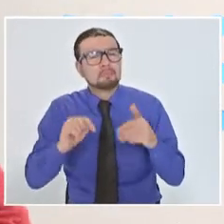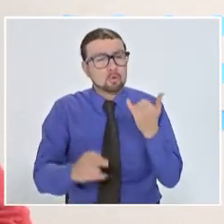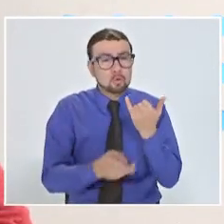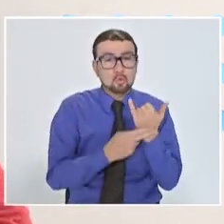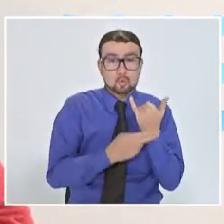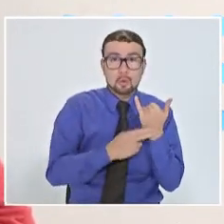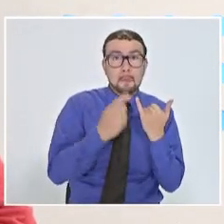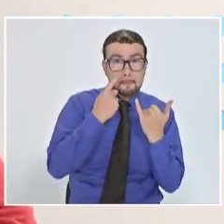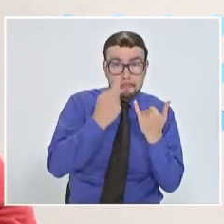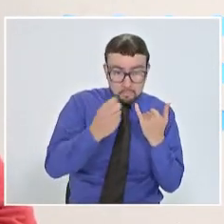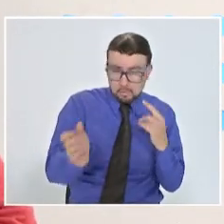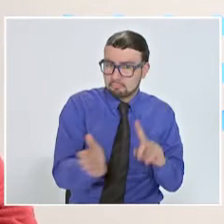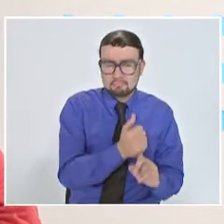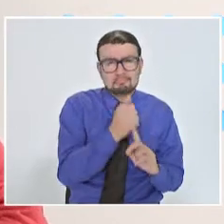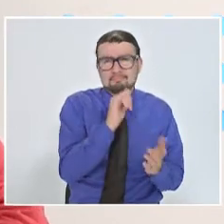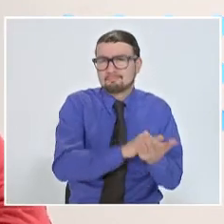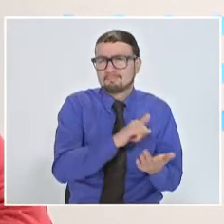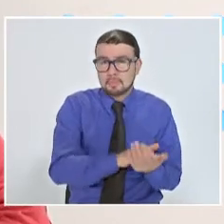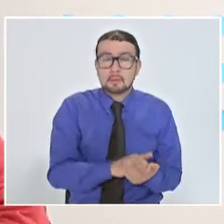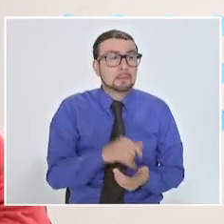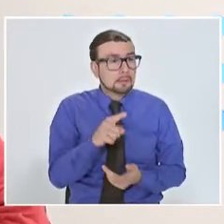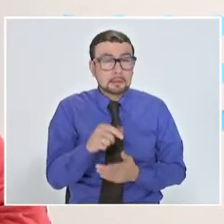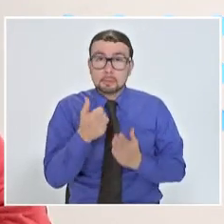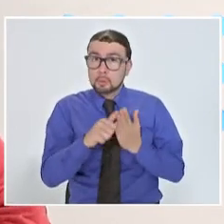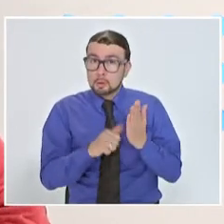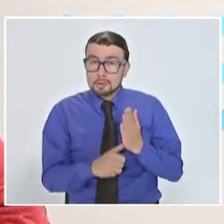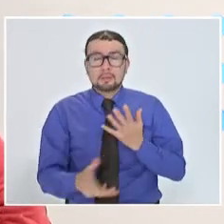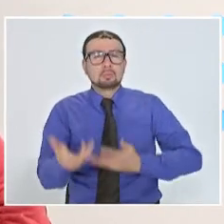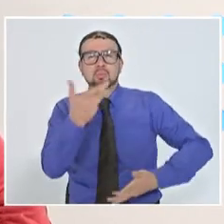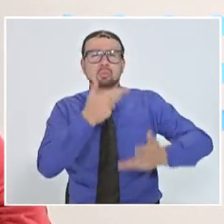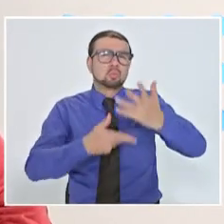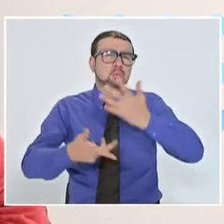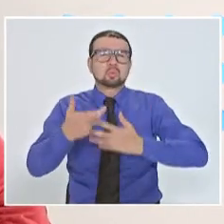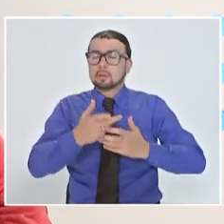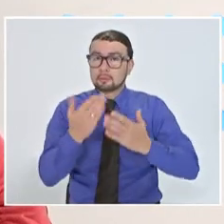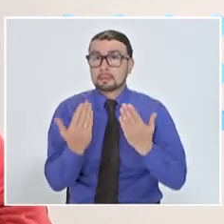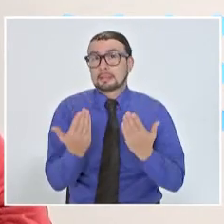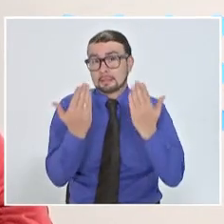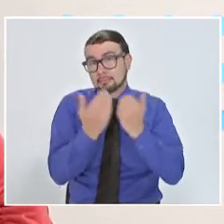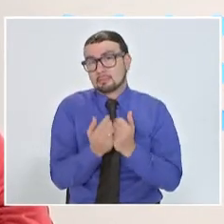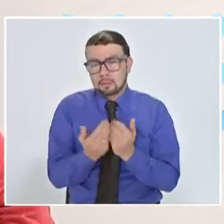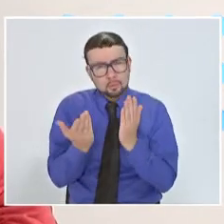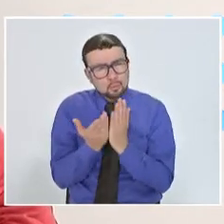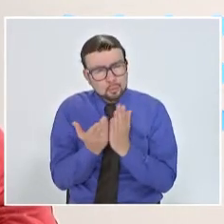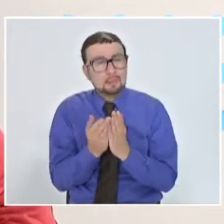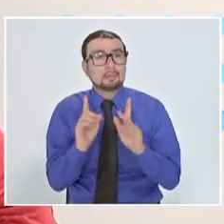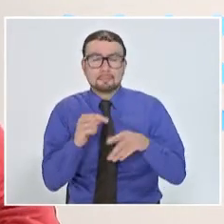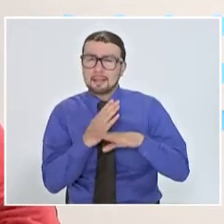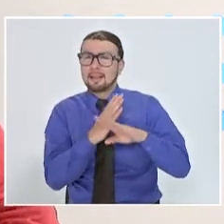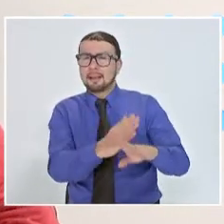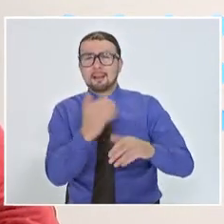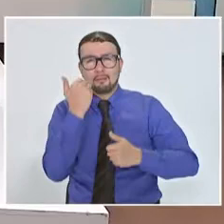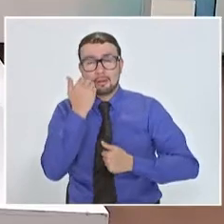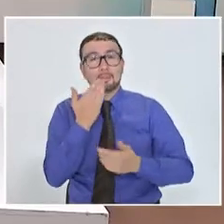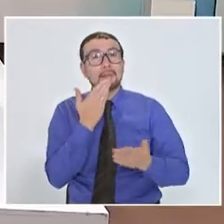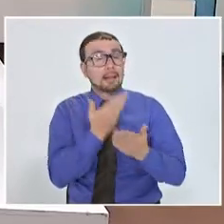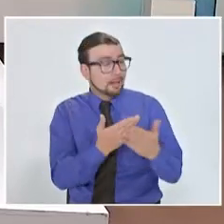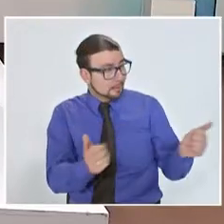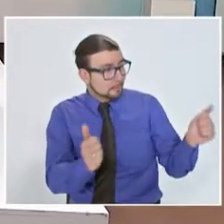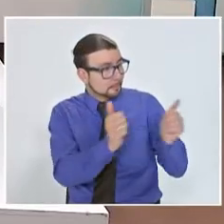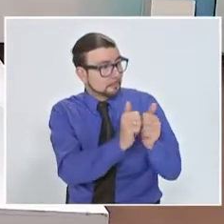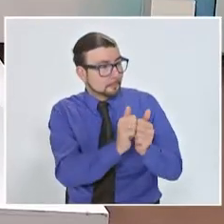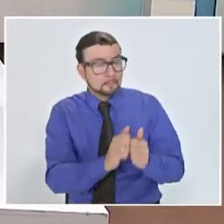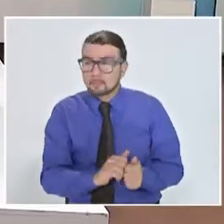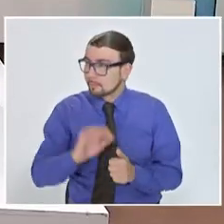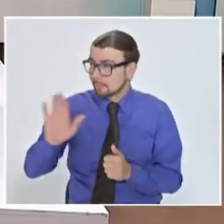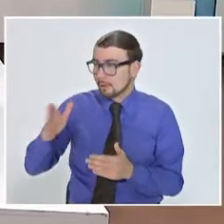Rojas Quiseno, porque es un programa absolutamente didáctico, educativo y preventivo. Muchas gracias por estar con nosotros. Muchas